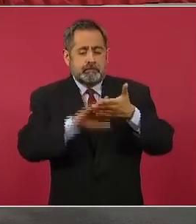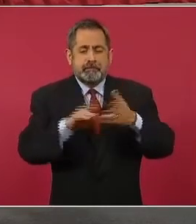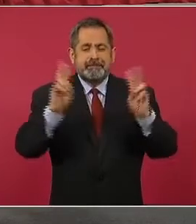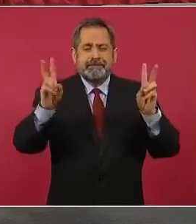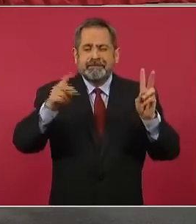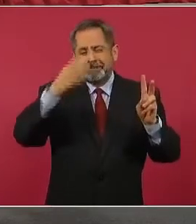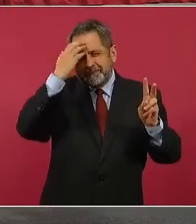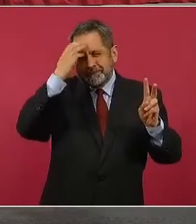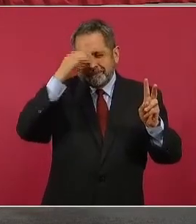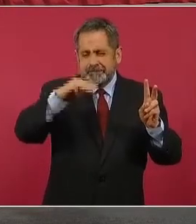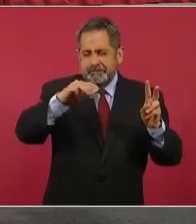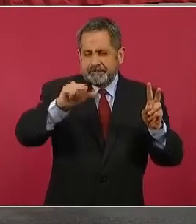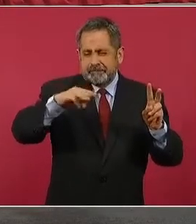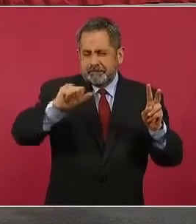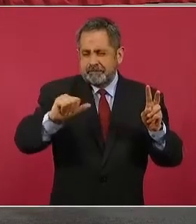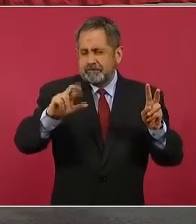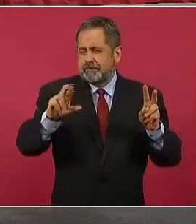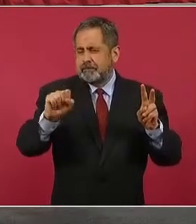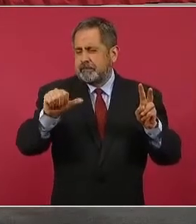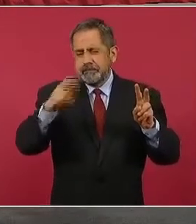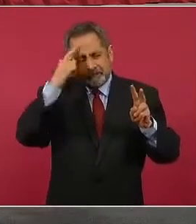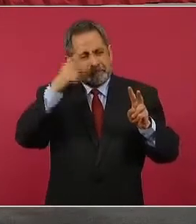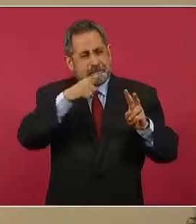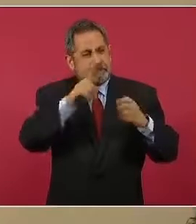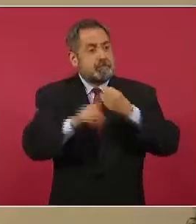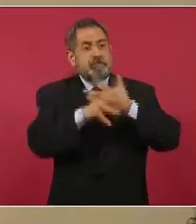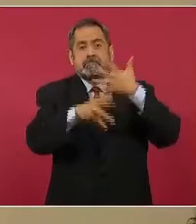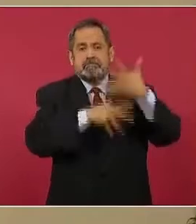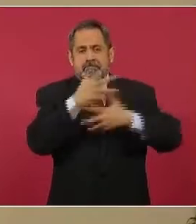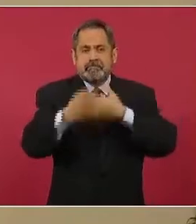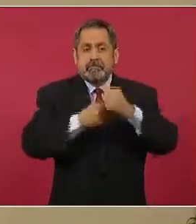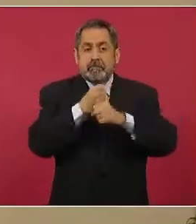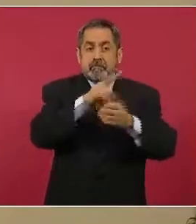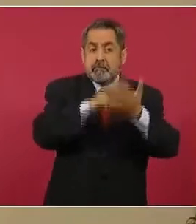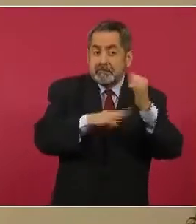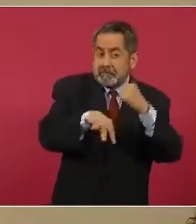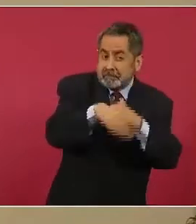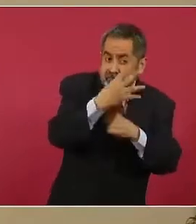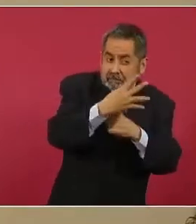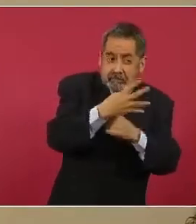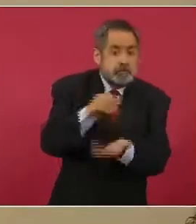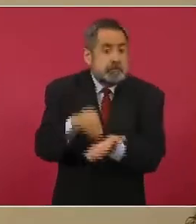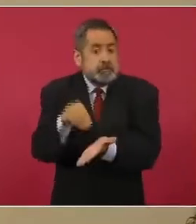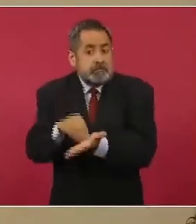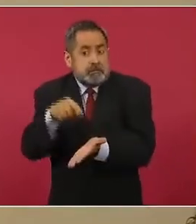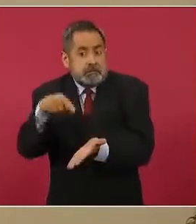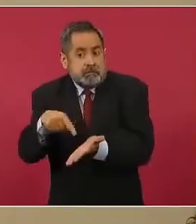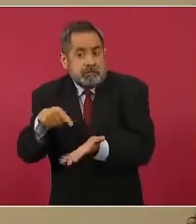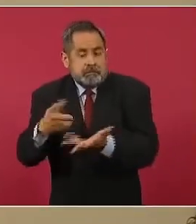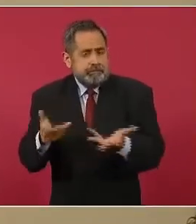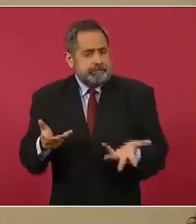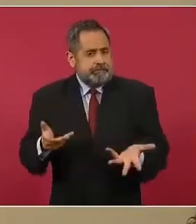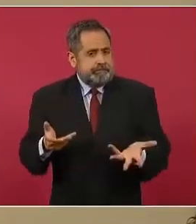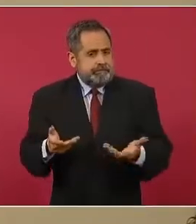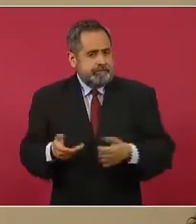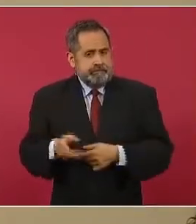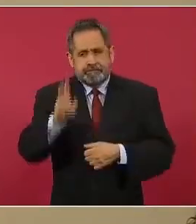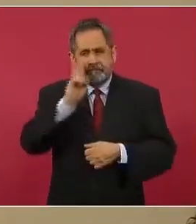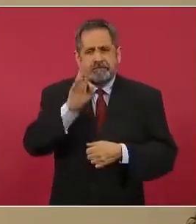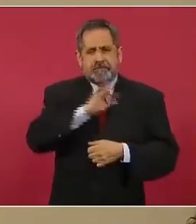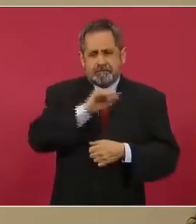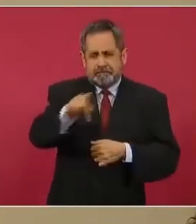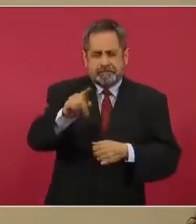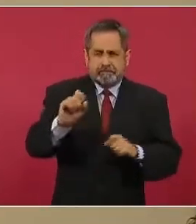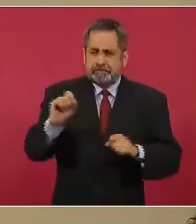y según unas solicitudes de información que mandé particularmente, solamente se han hecho 10 revisiones a estos centros